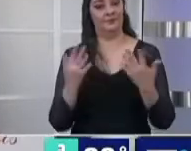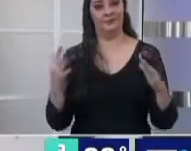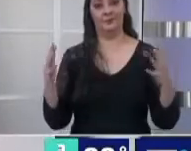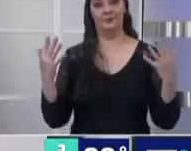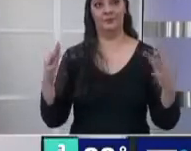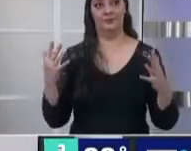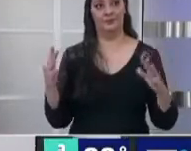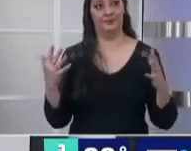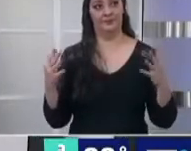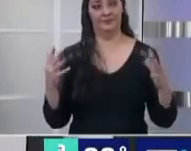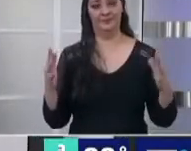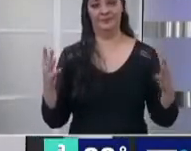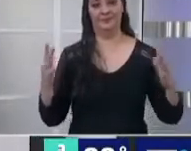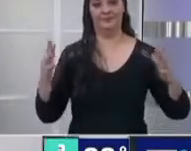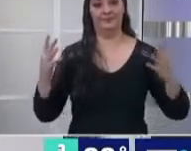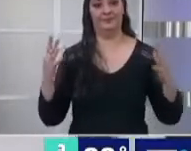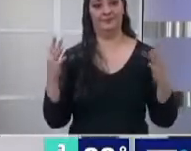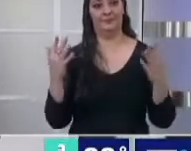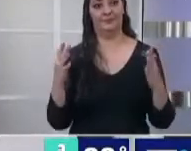Gracias.